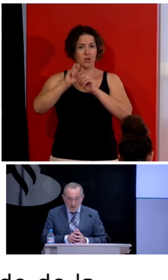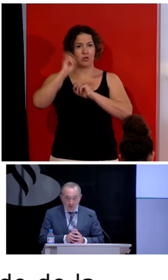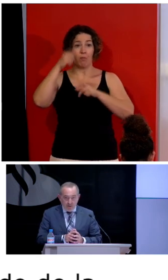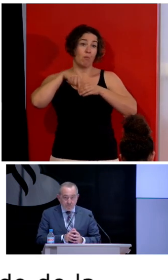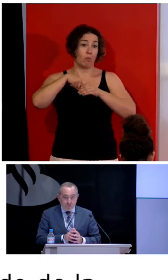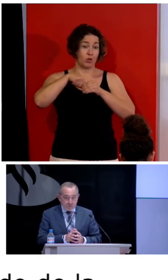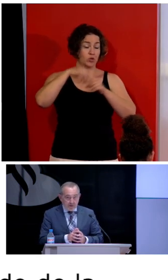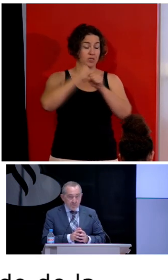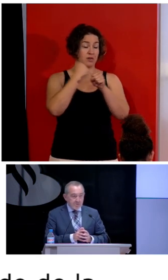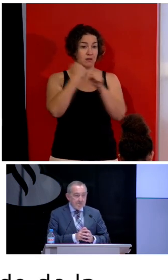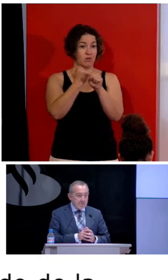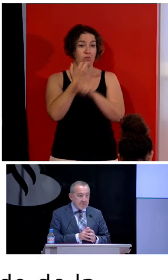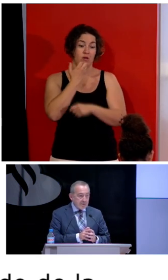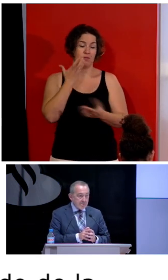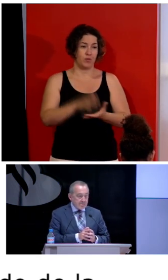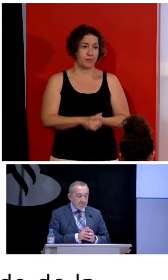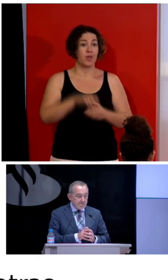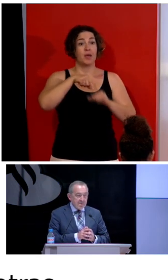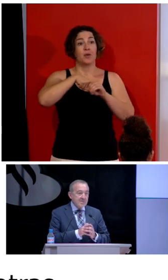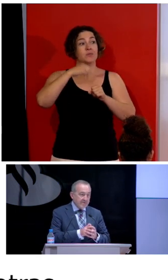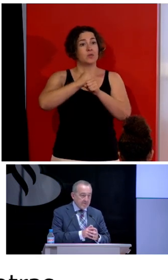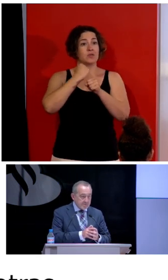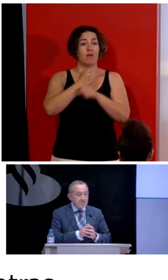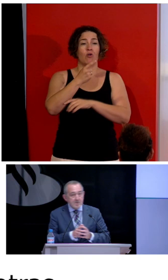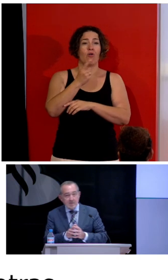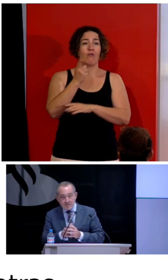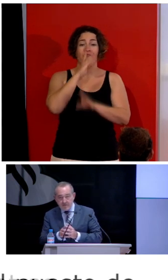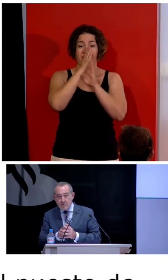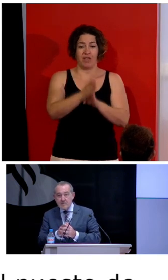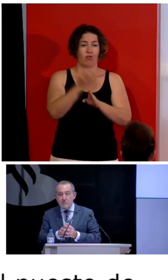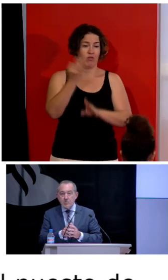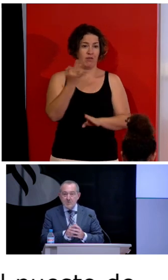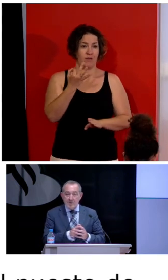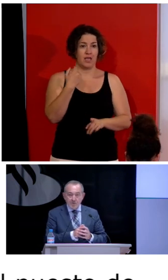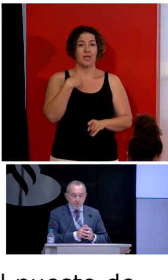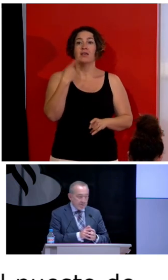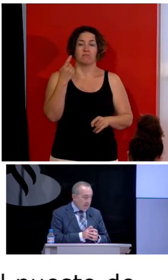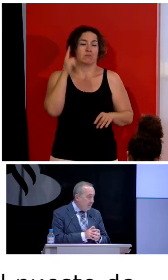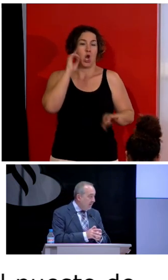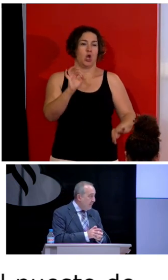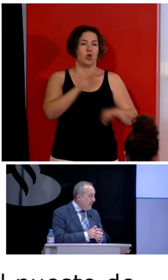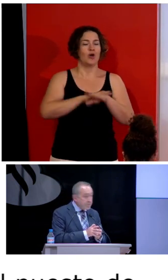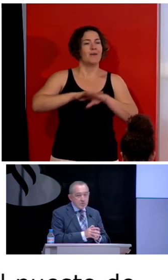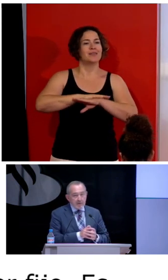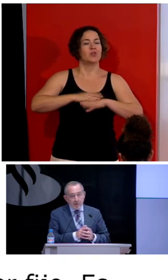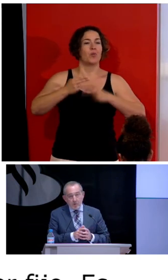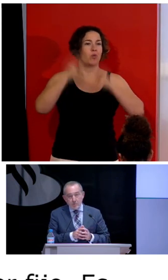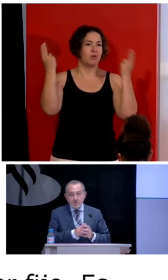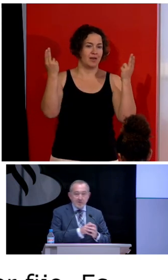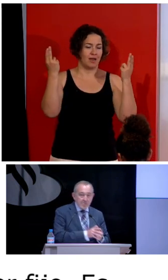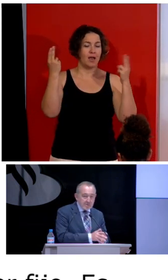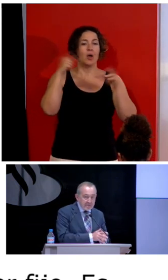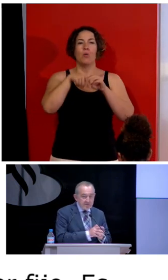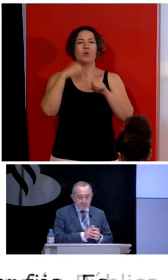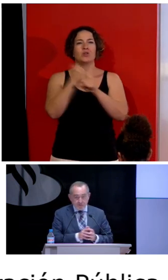trabajo. El puesto de trabajo, evidentemente, tiene que ser fijo. Es evidente, es cierto que estamos en una administración pública, pero el puesto de trabajo no